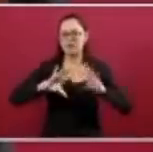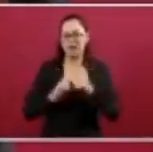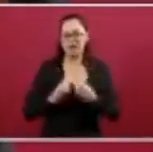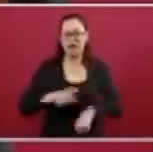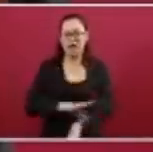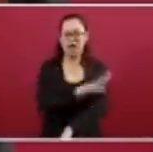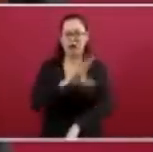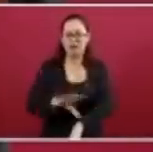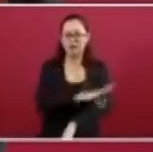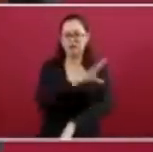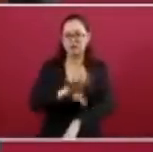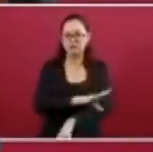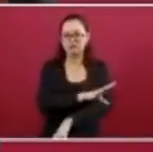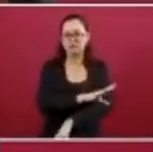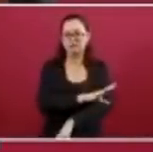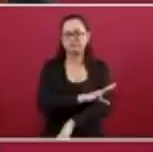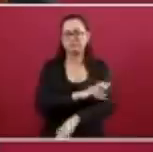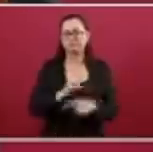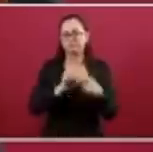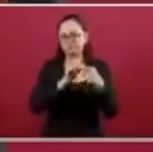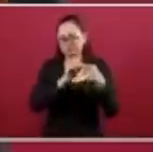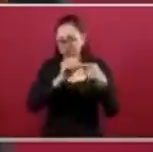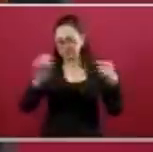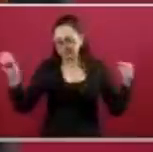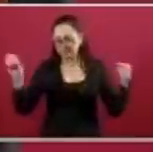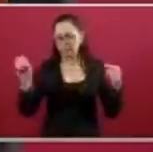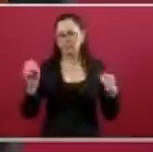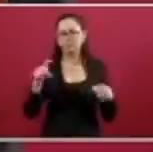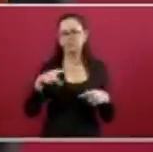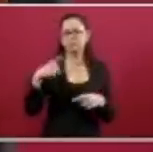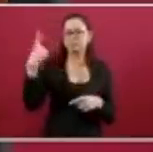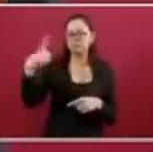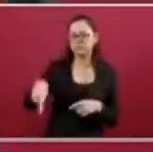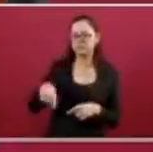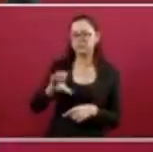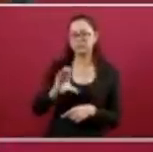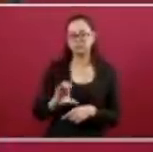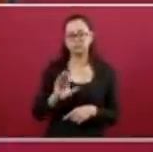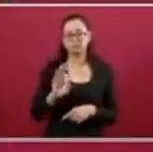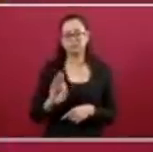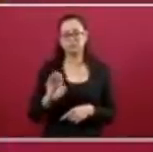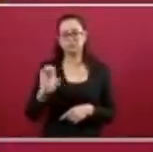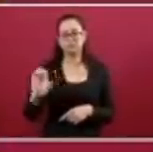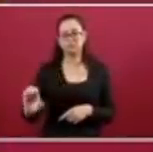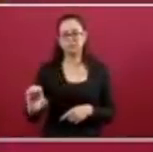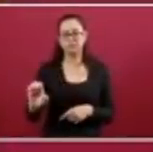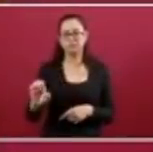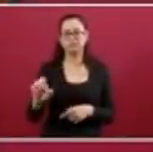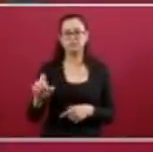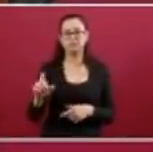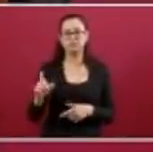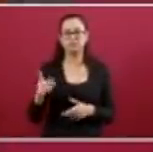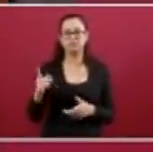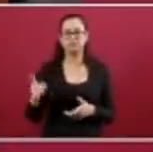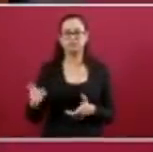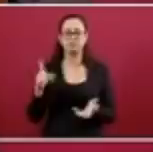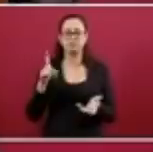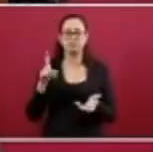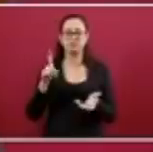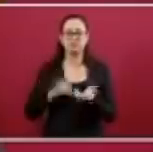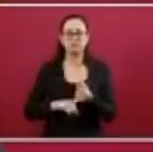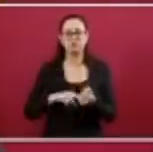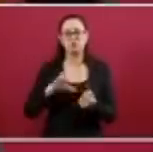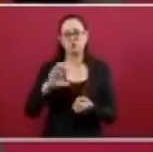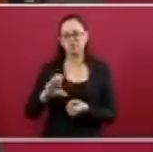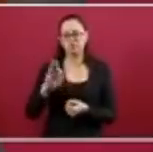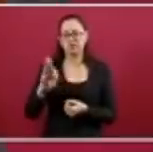eléctrico, autorizó a la CFE crear una filial, porque la CFE está fraccionada, tiene